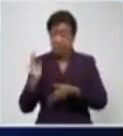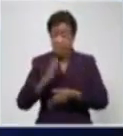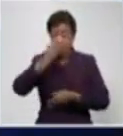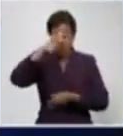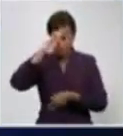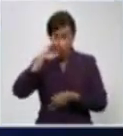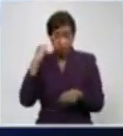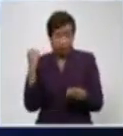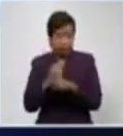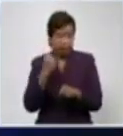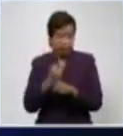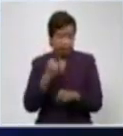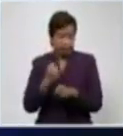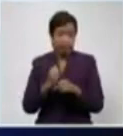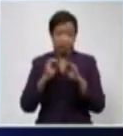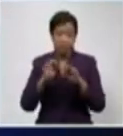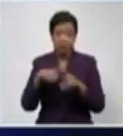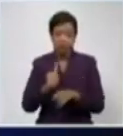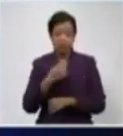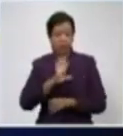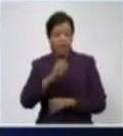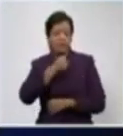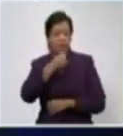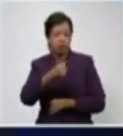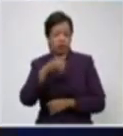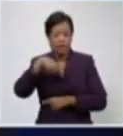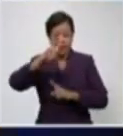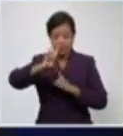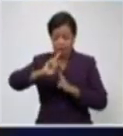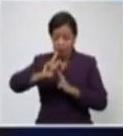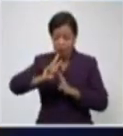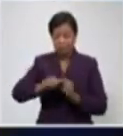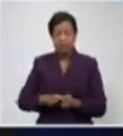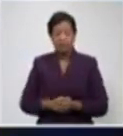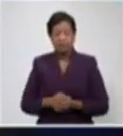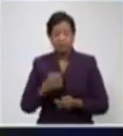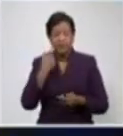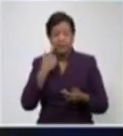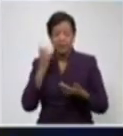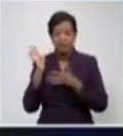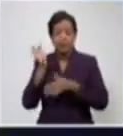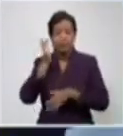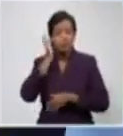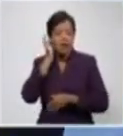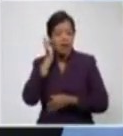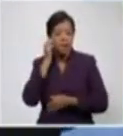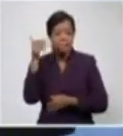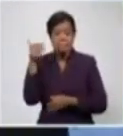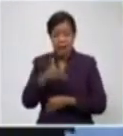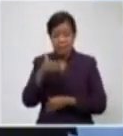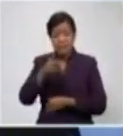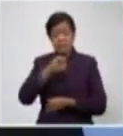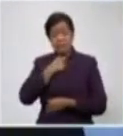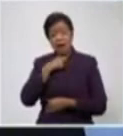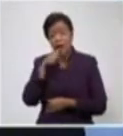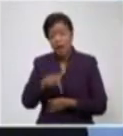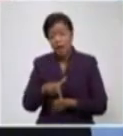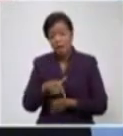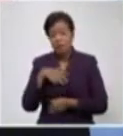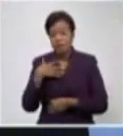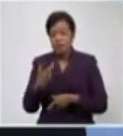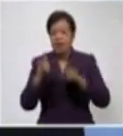muy activa en buena parte de lo que hemos denunciado aquí. Vamos a verla. participa, por ejemplo, en la